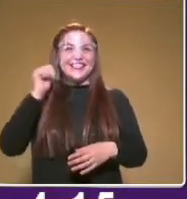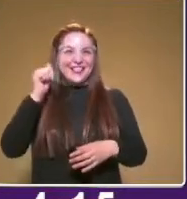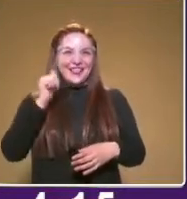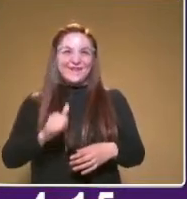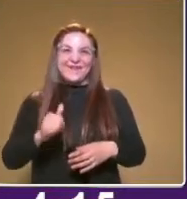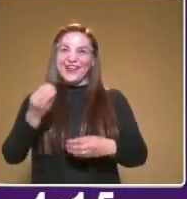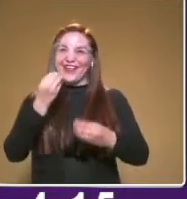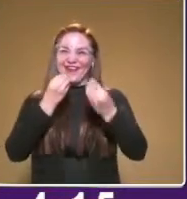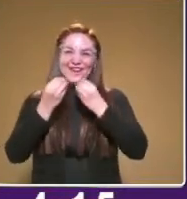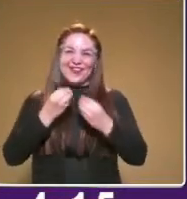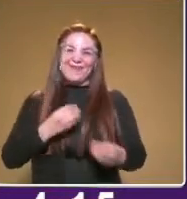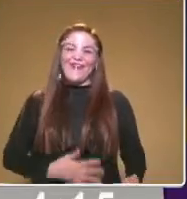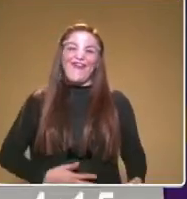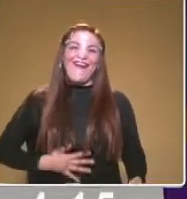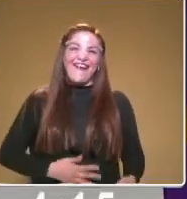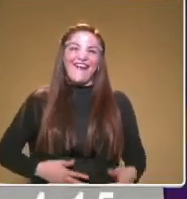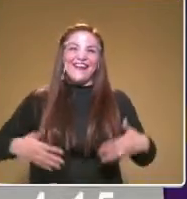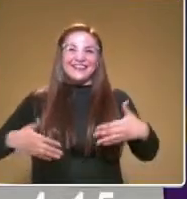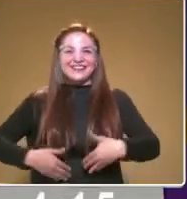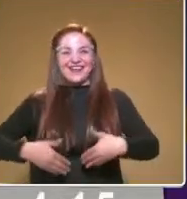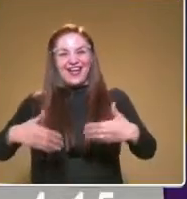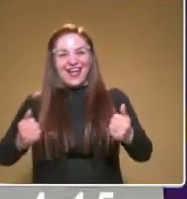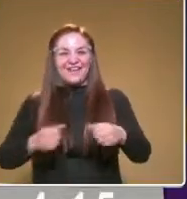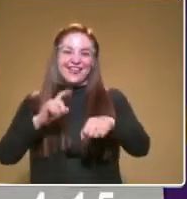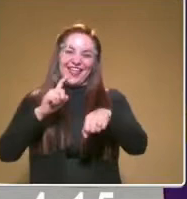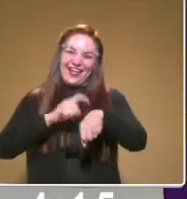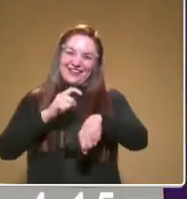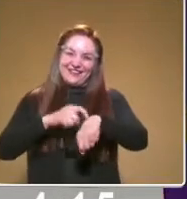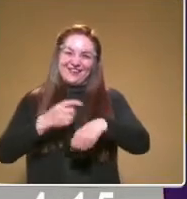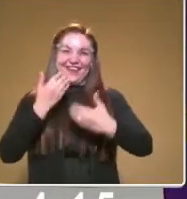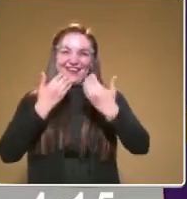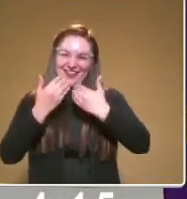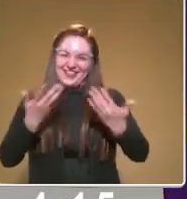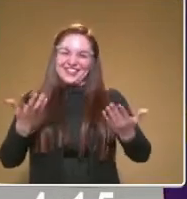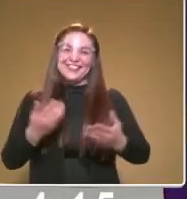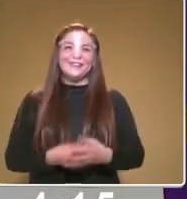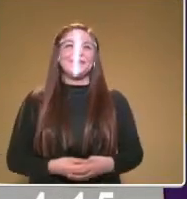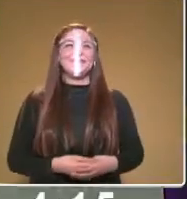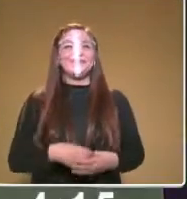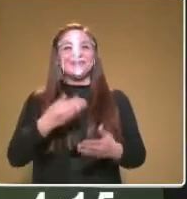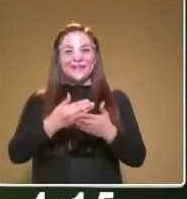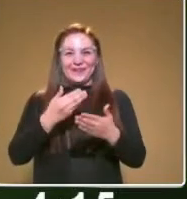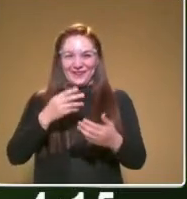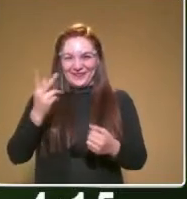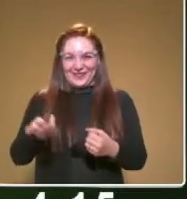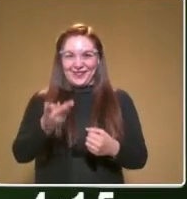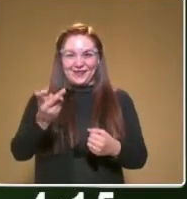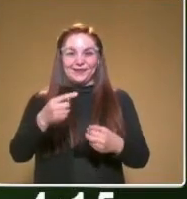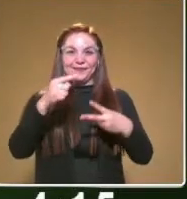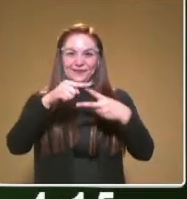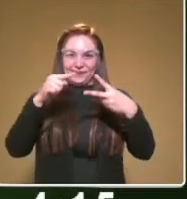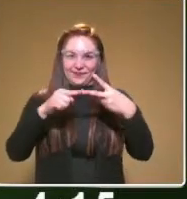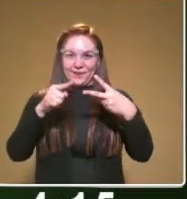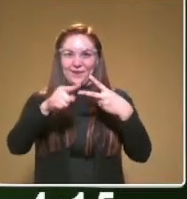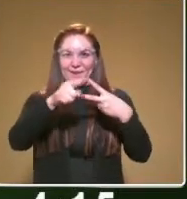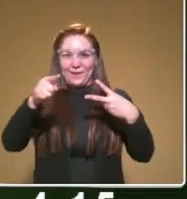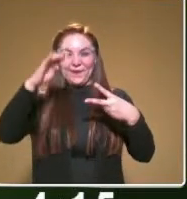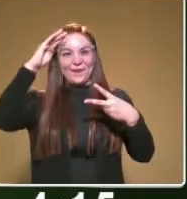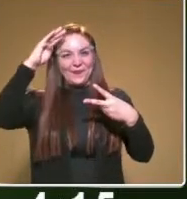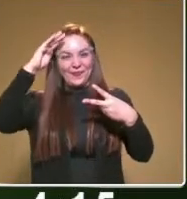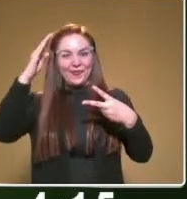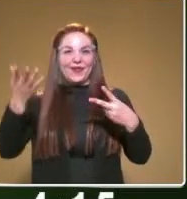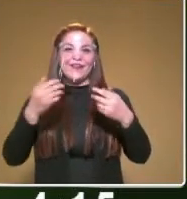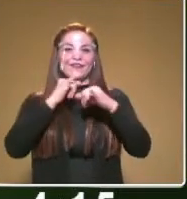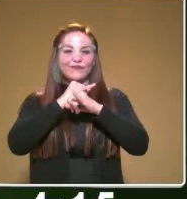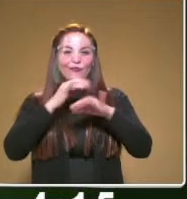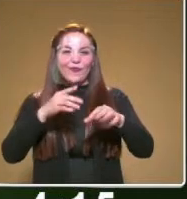pero ya hizo hambre, maestra. Sí, es que ya es la hora. Y bueno, con respecto a las preguntas que les dejamos ahí de reflexión, que es cómo identificas la